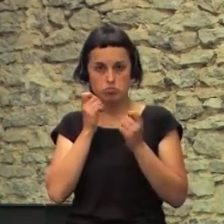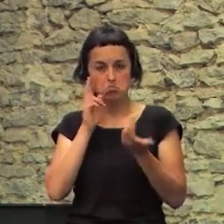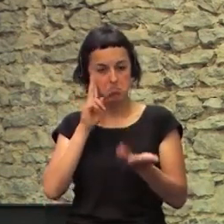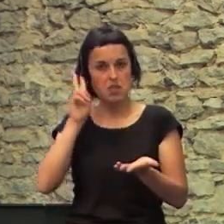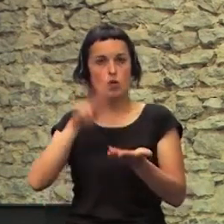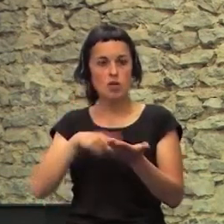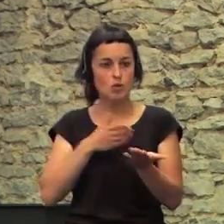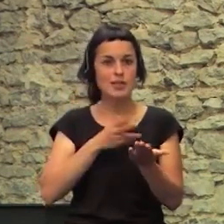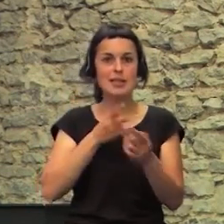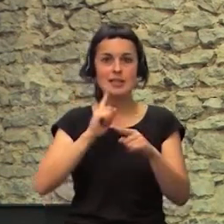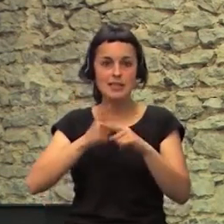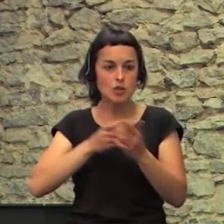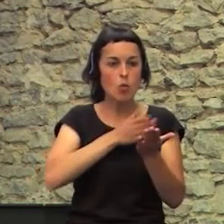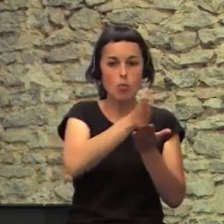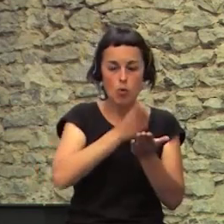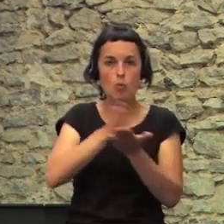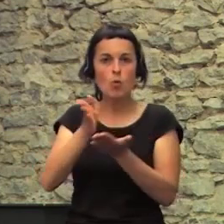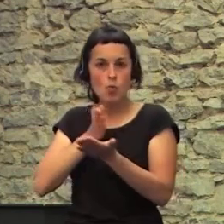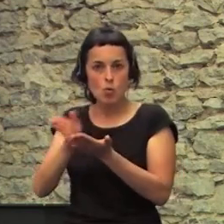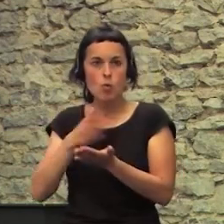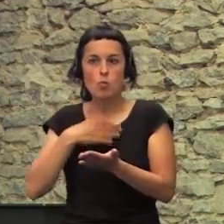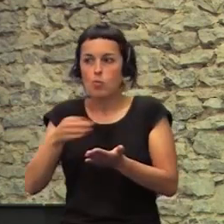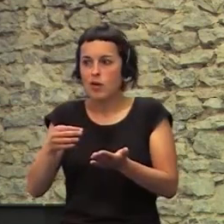equivocados. Bueno, la idea de